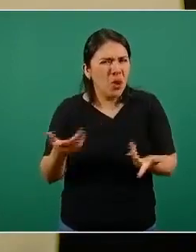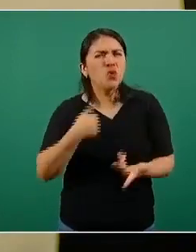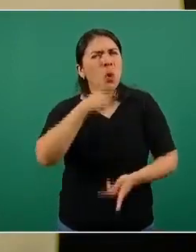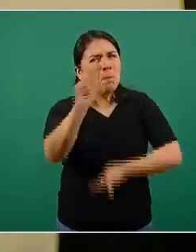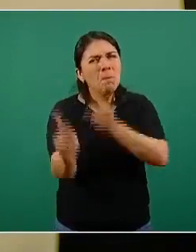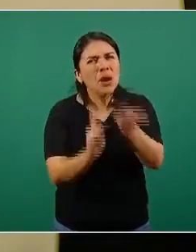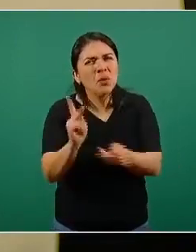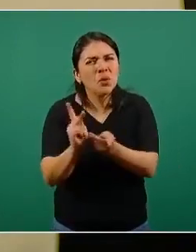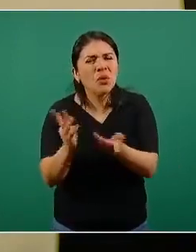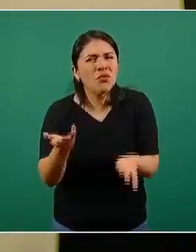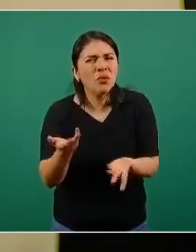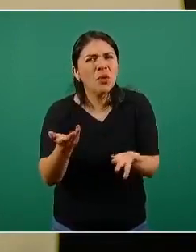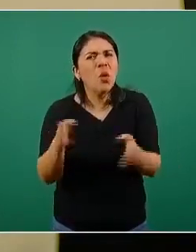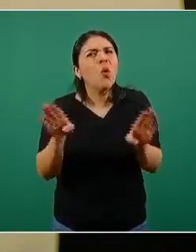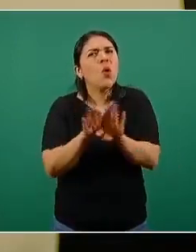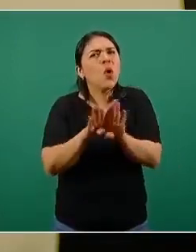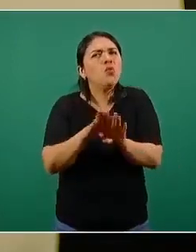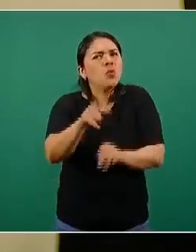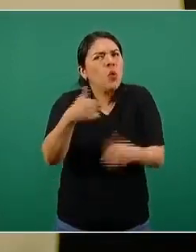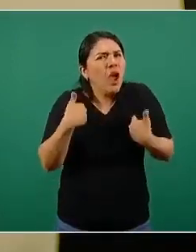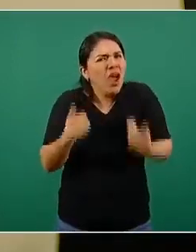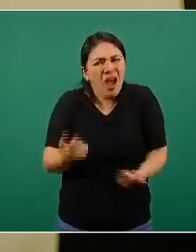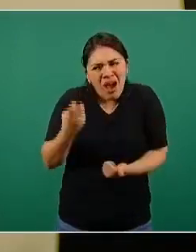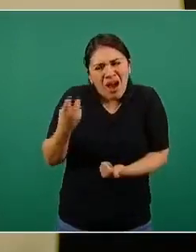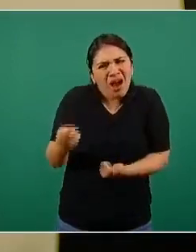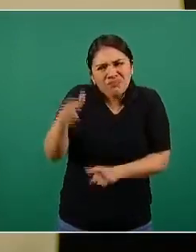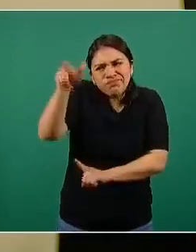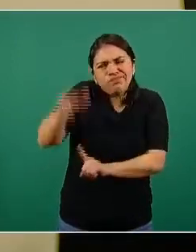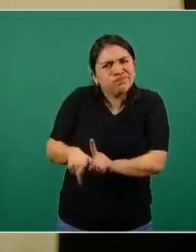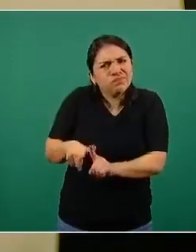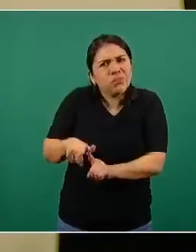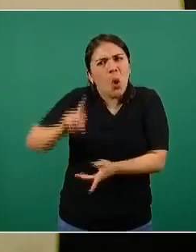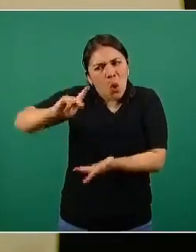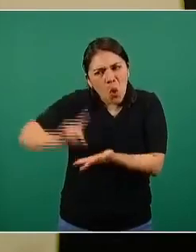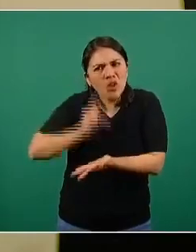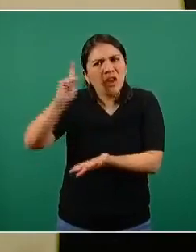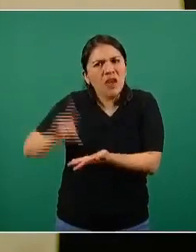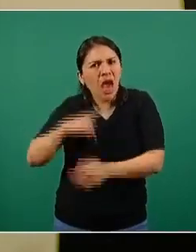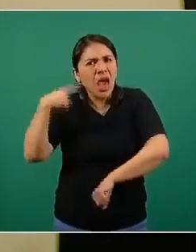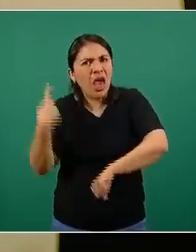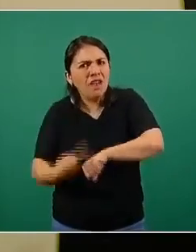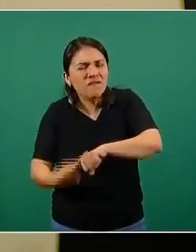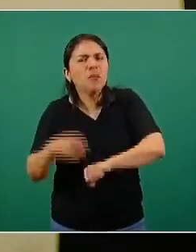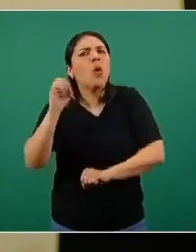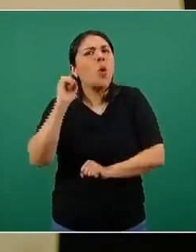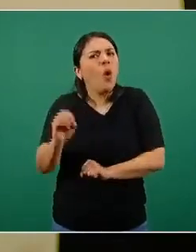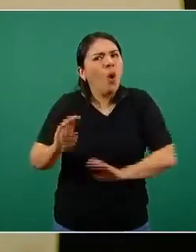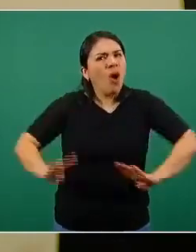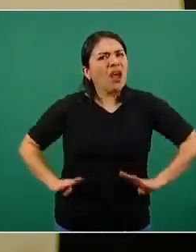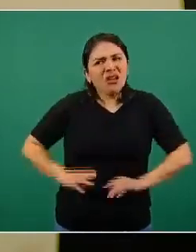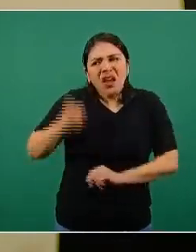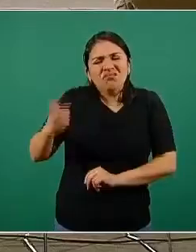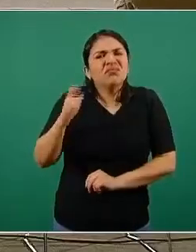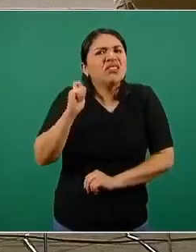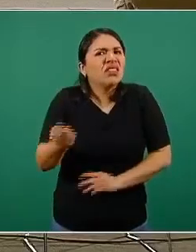preguntarle cómo podríamos interpretar eso, si es recontagio efectivamente o tiene que ver algo con las